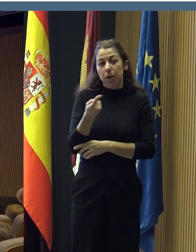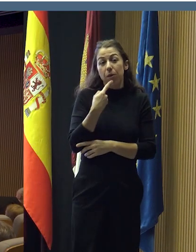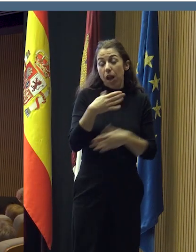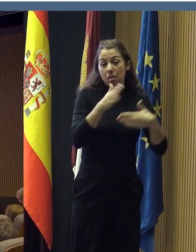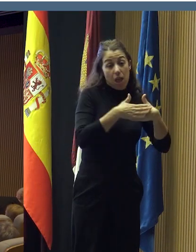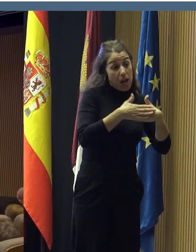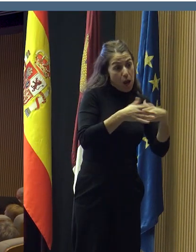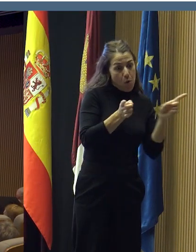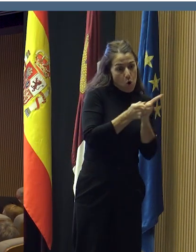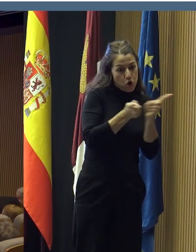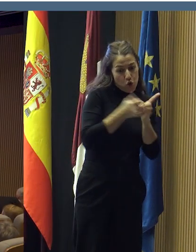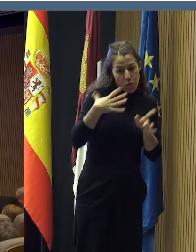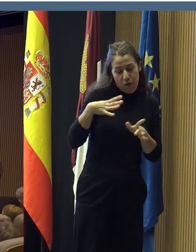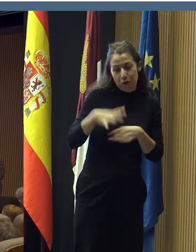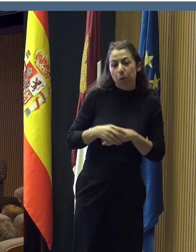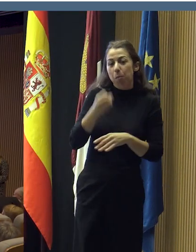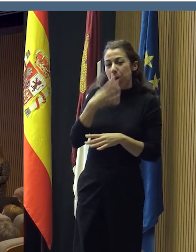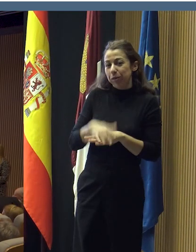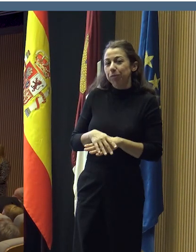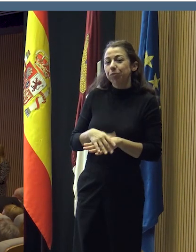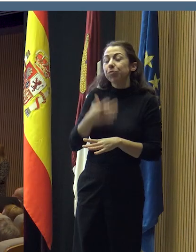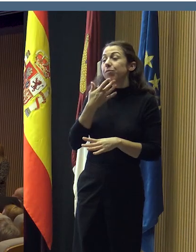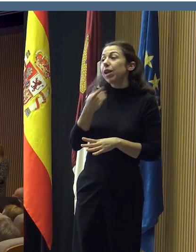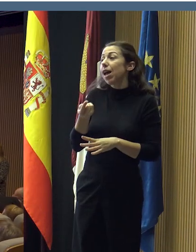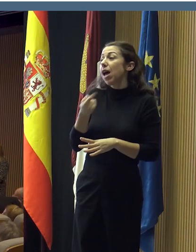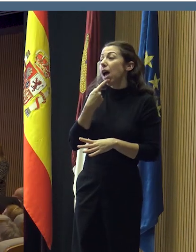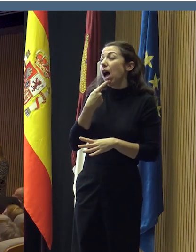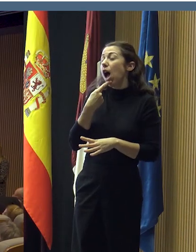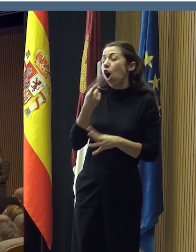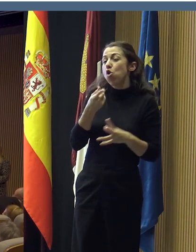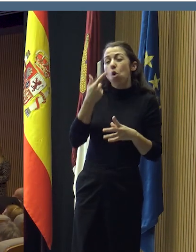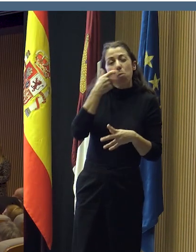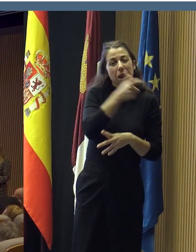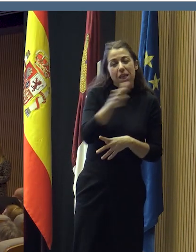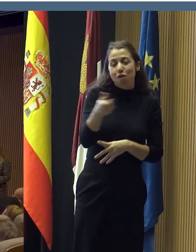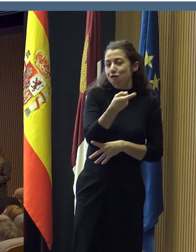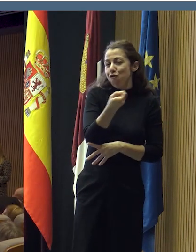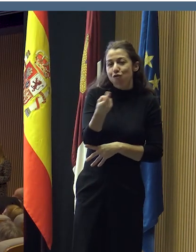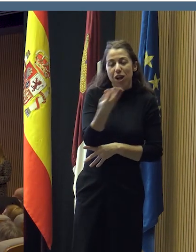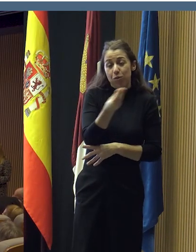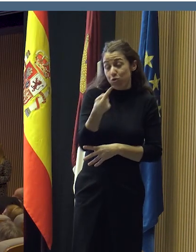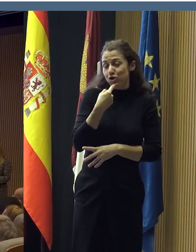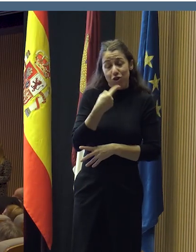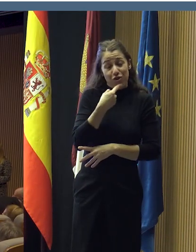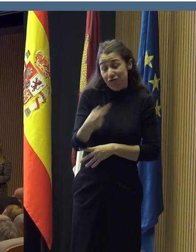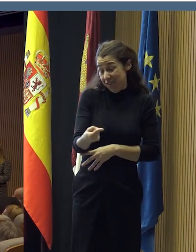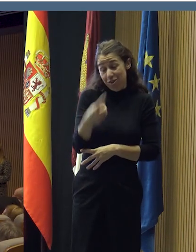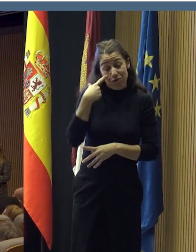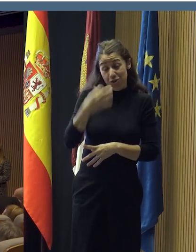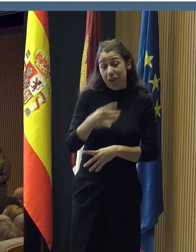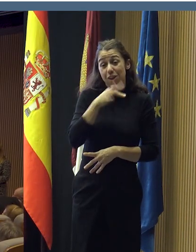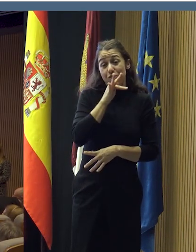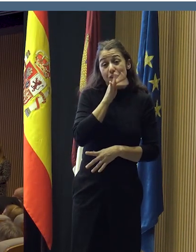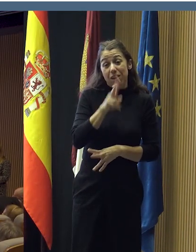no, vale. Bueno, respecto a que falta muchísima humanización, eso te lo garantizo, y que